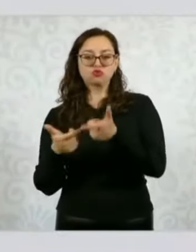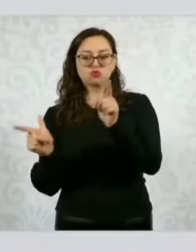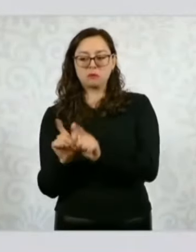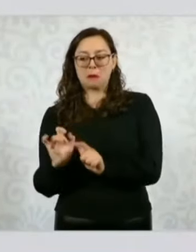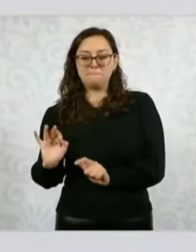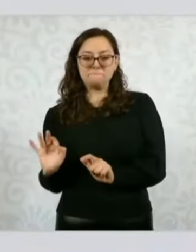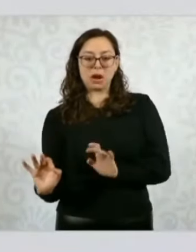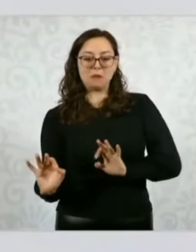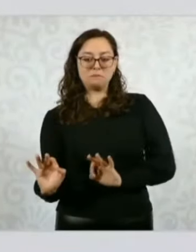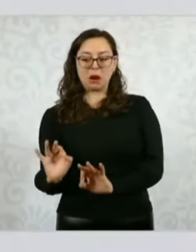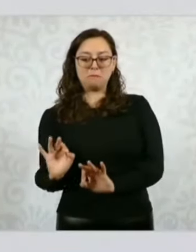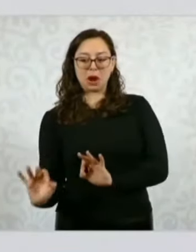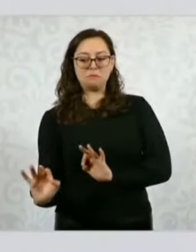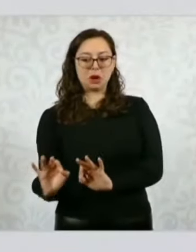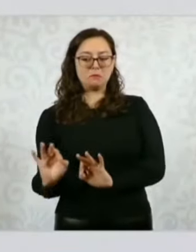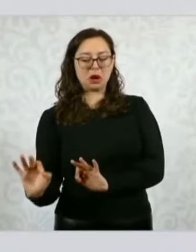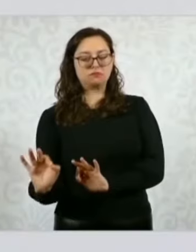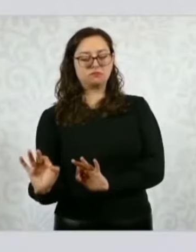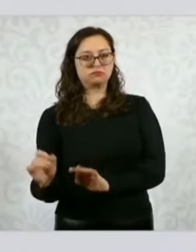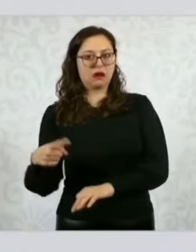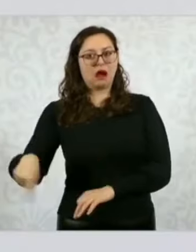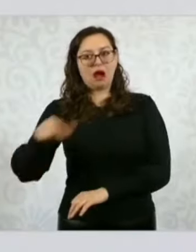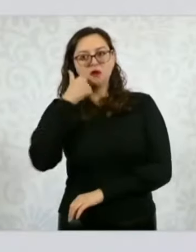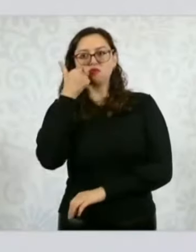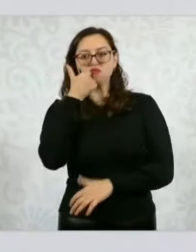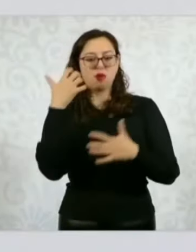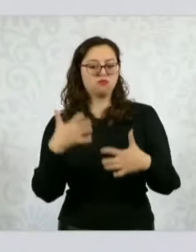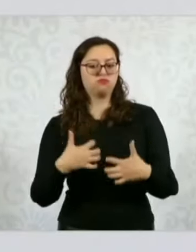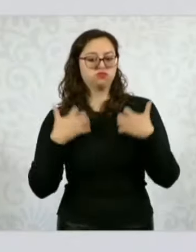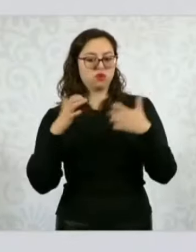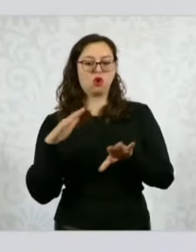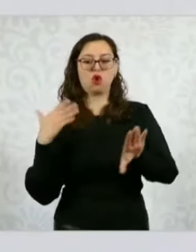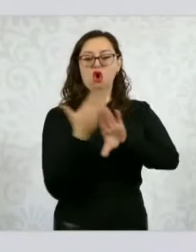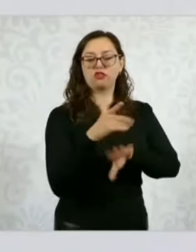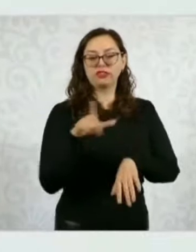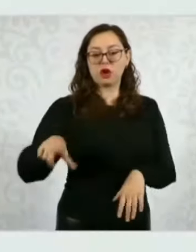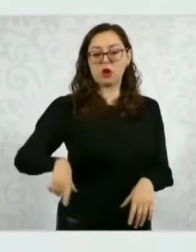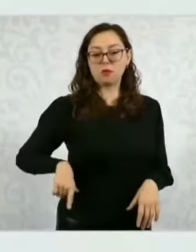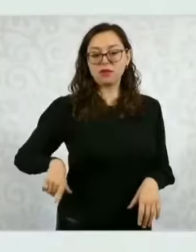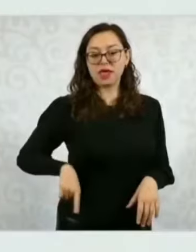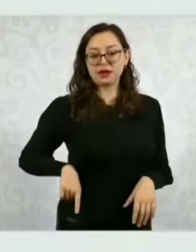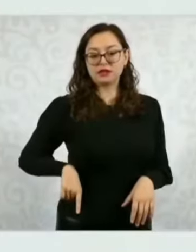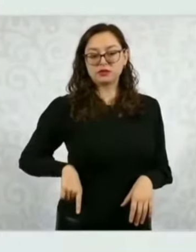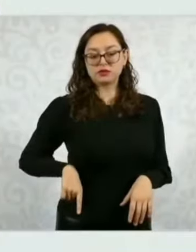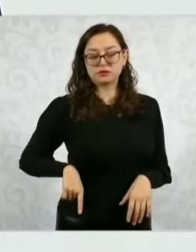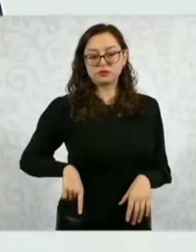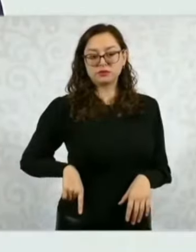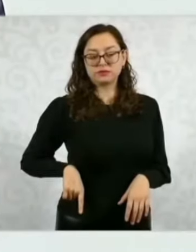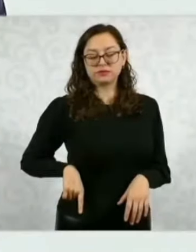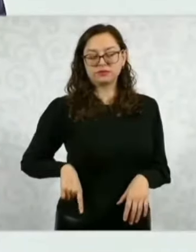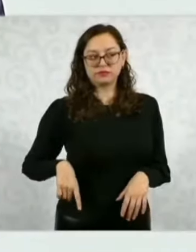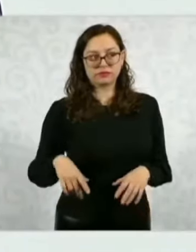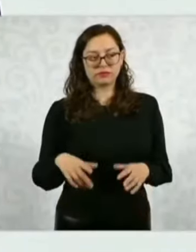Los enemigos del 68 eran los que no son demócratas,